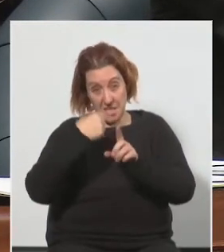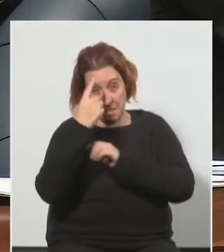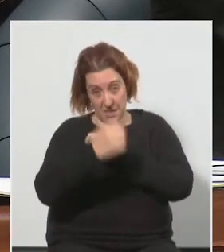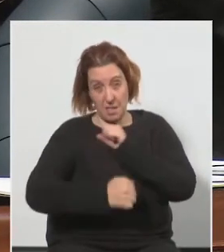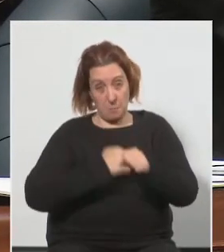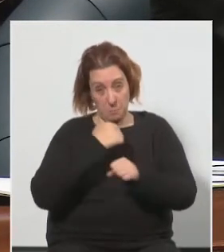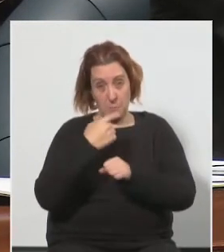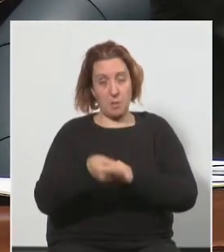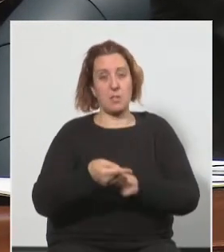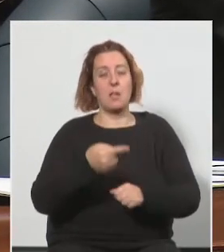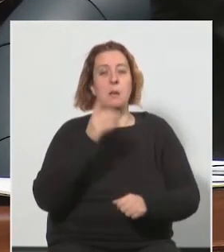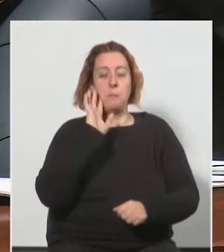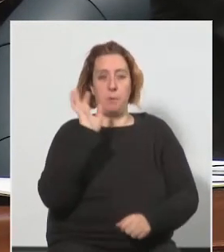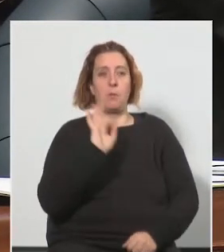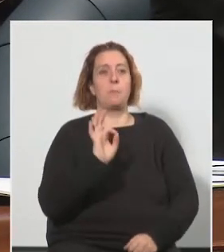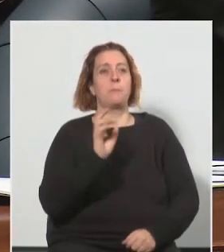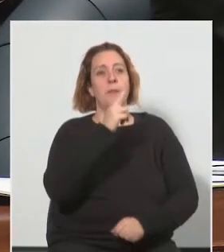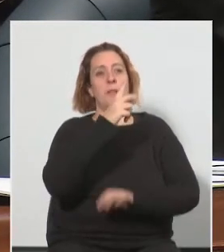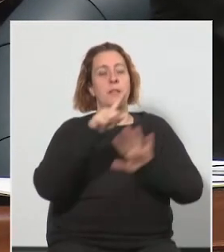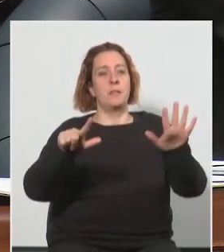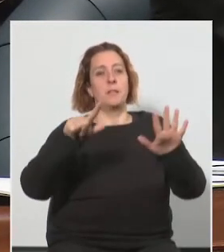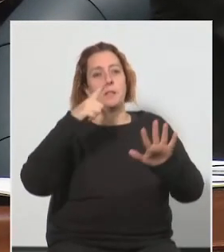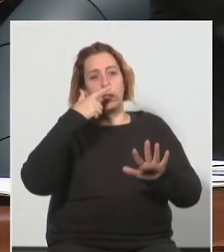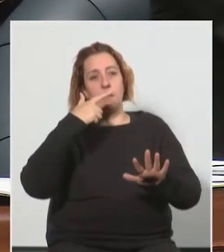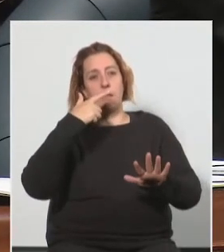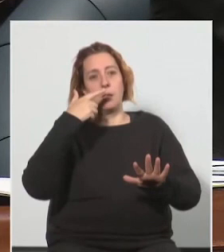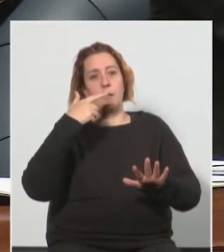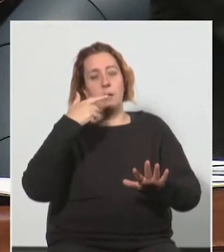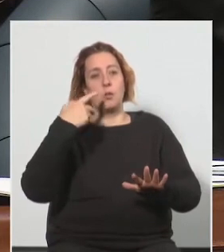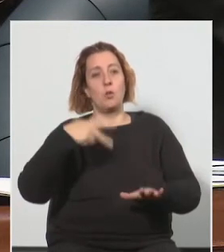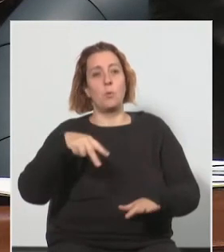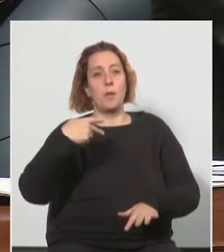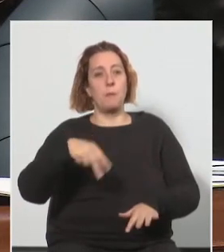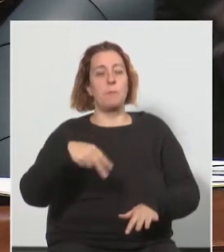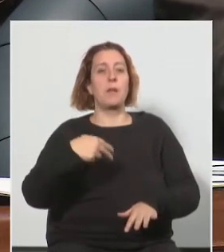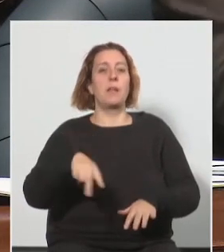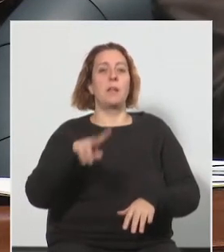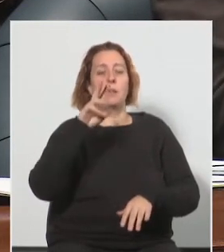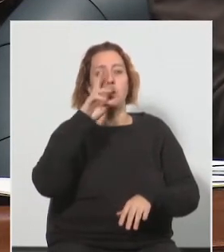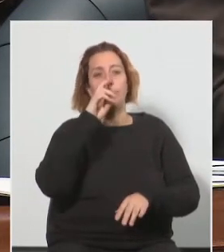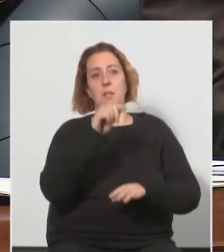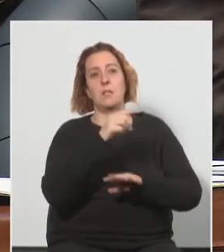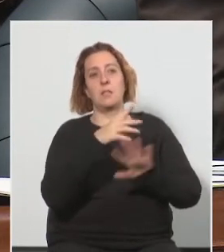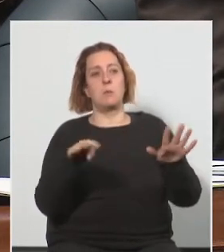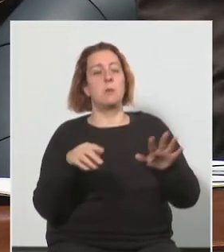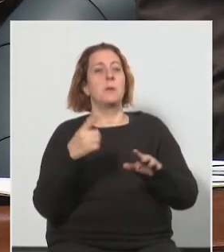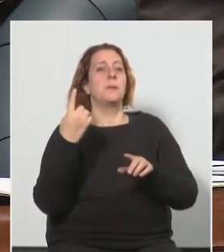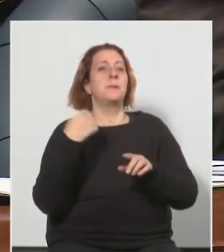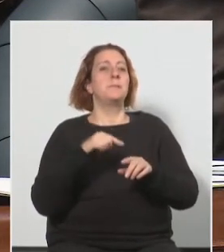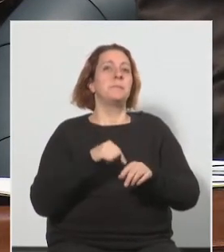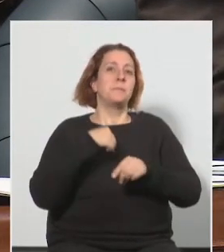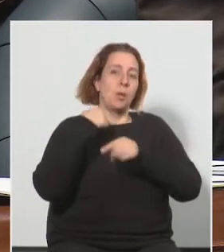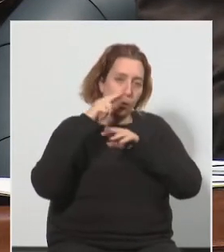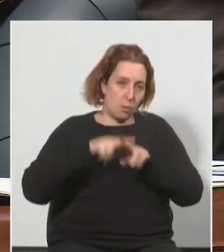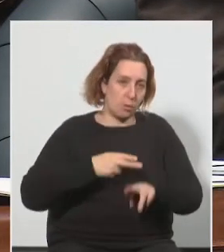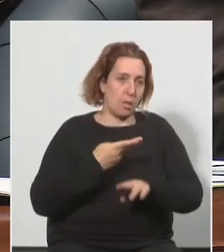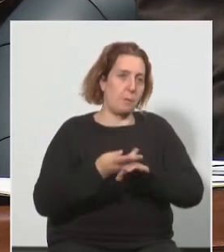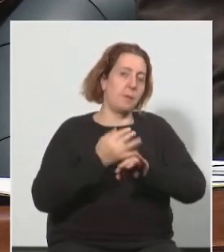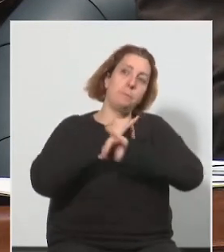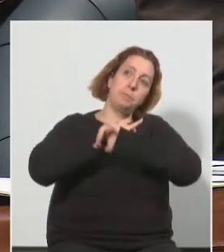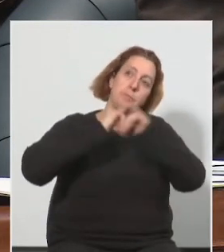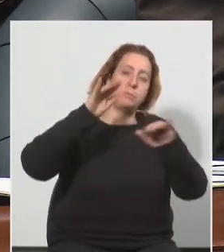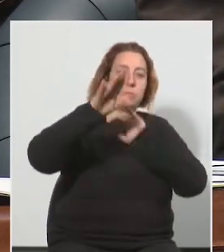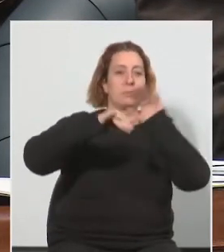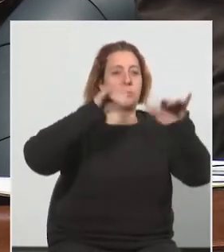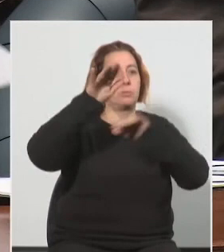Unos meses después, el 27 de noviembre de 2019, la Dirección Nacional de Aduanas lanzaba una nueva licitación para la